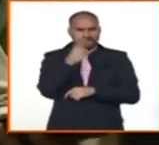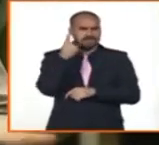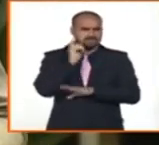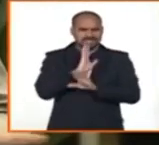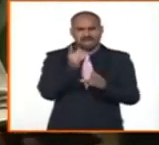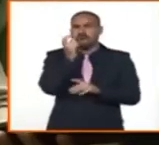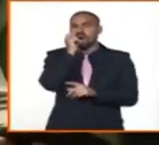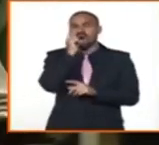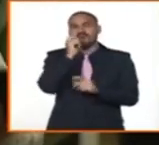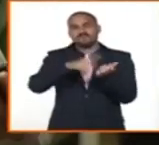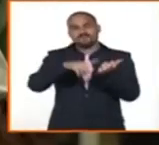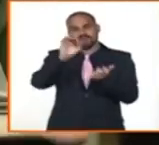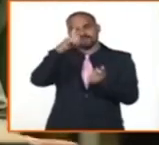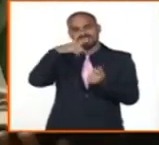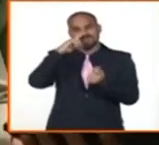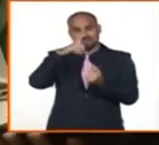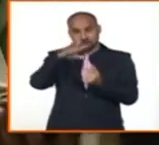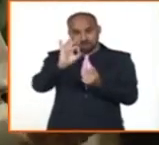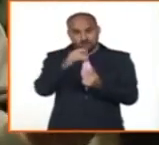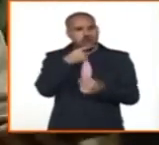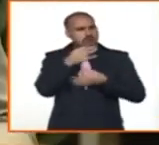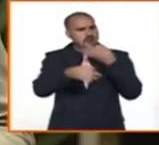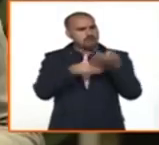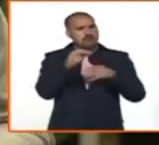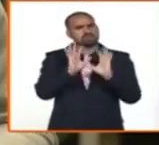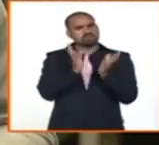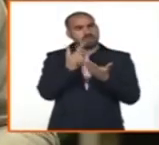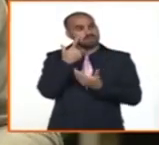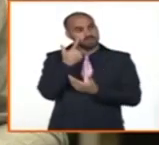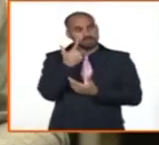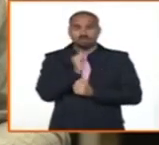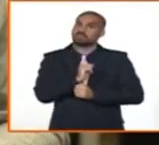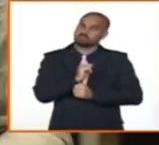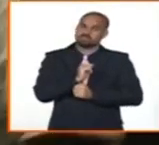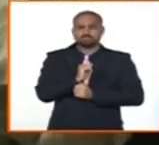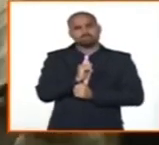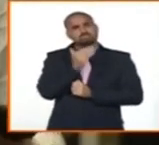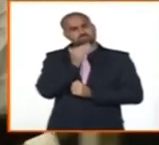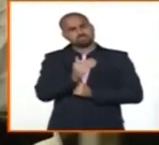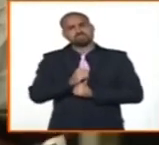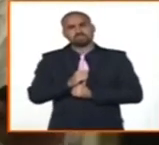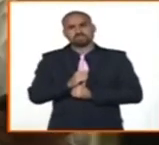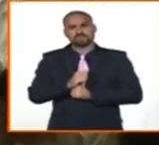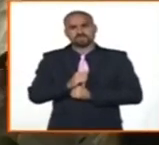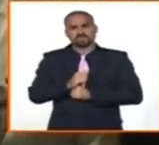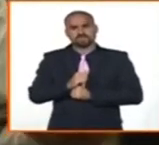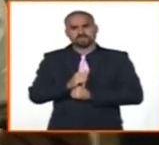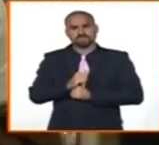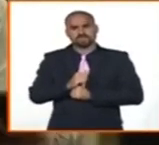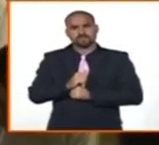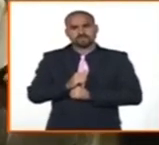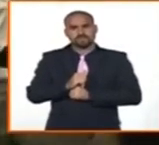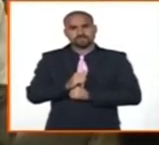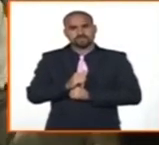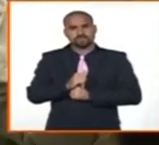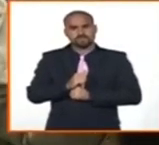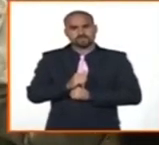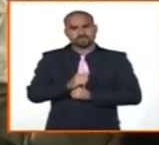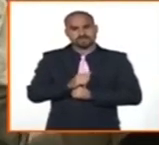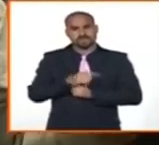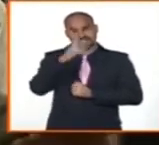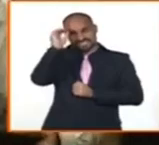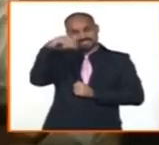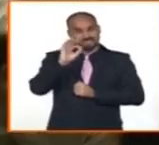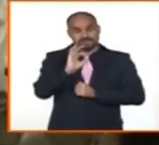la verdad que una claridad conceptual muy grande. Desde Cuba, que es un inmenso tubo de ensayo de